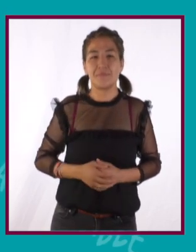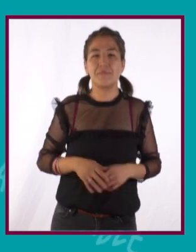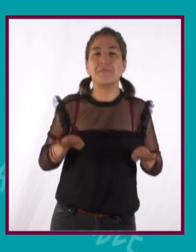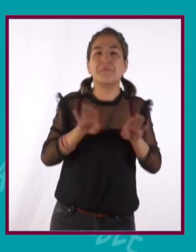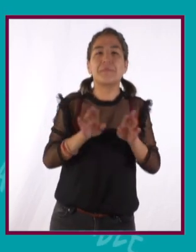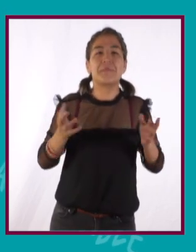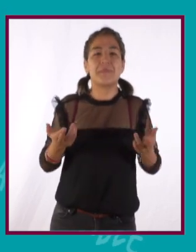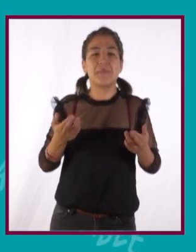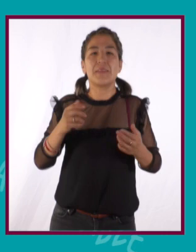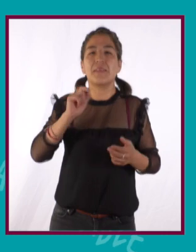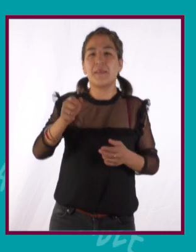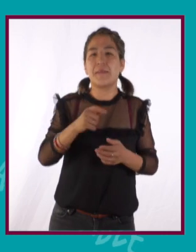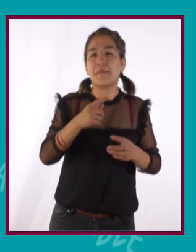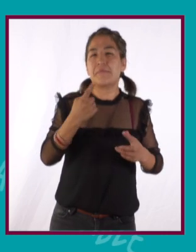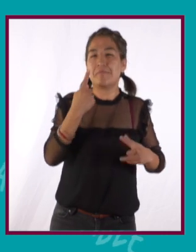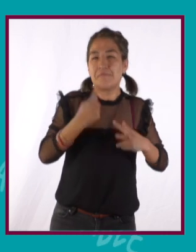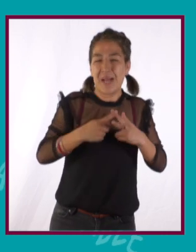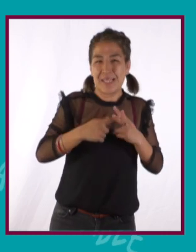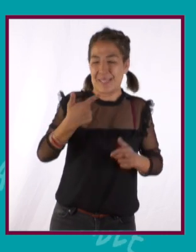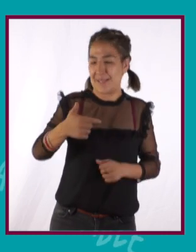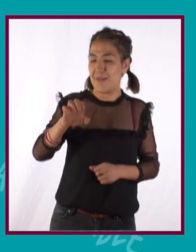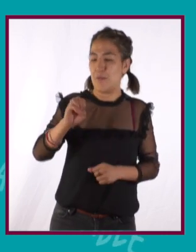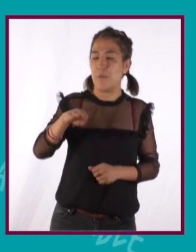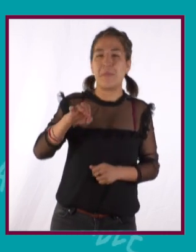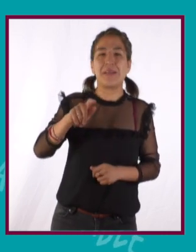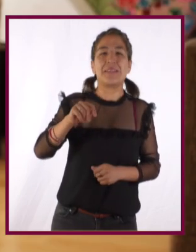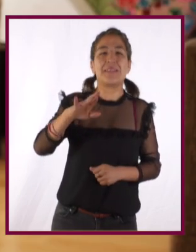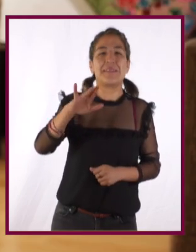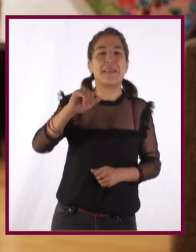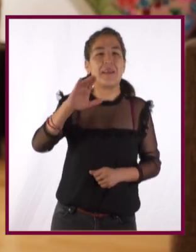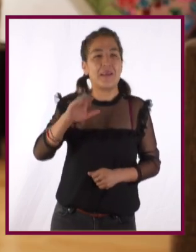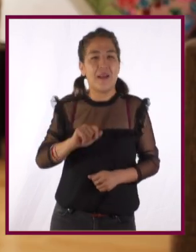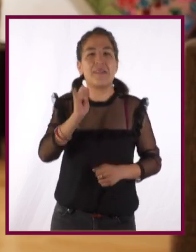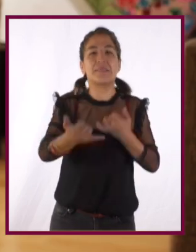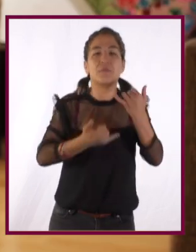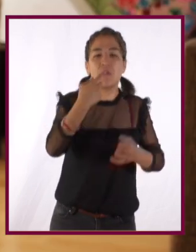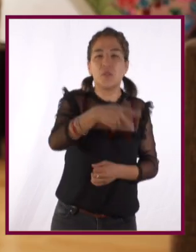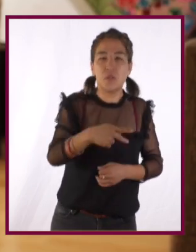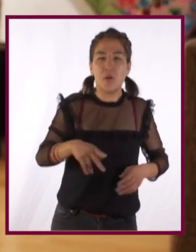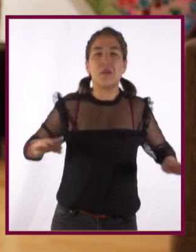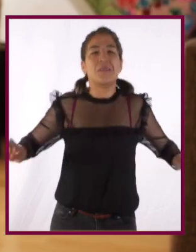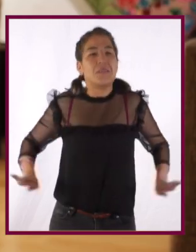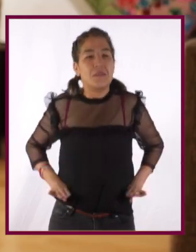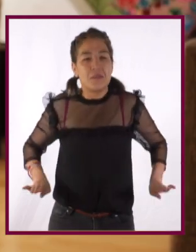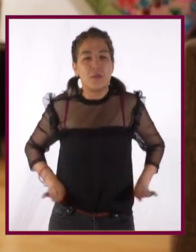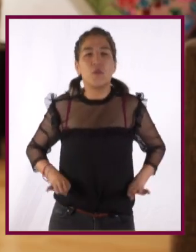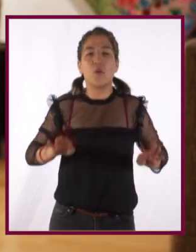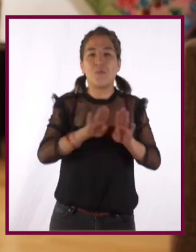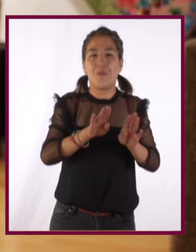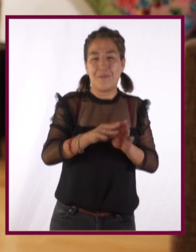un modelo, una representación geométrica de los posibles estados. Entonces, pues aquí jugamos con una